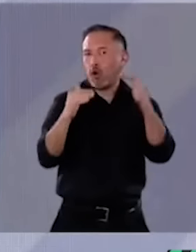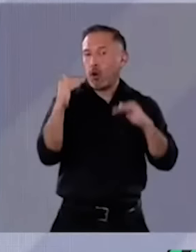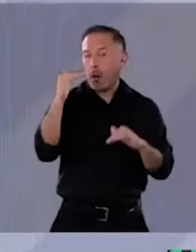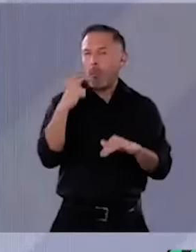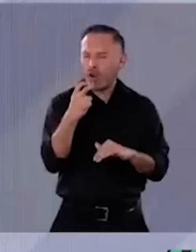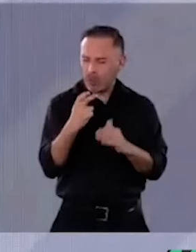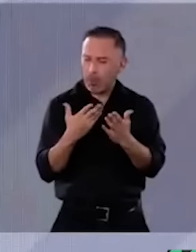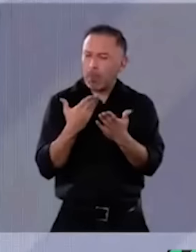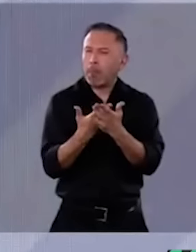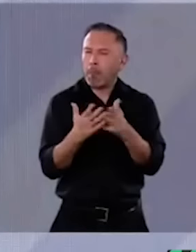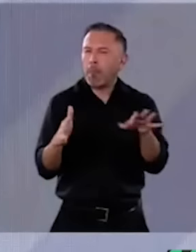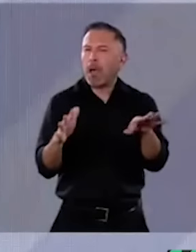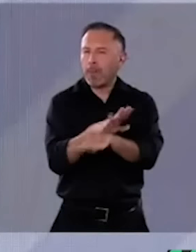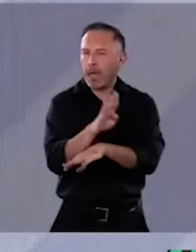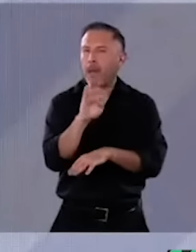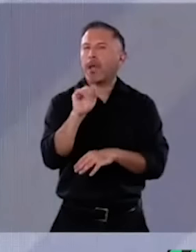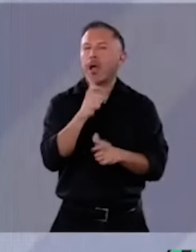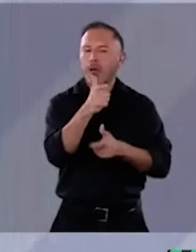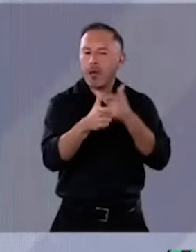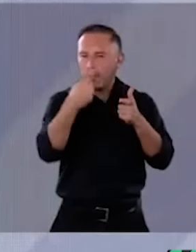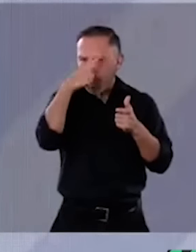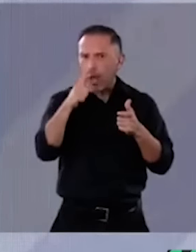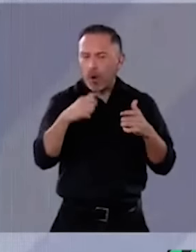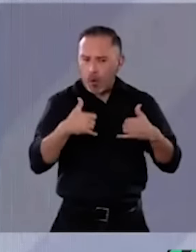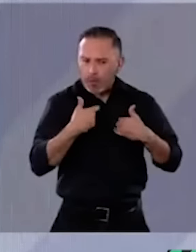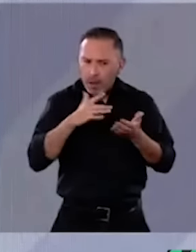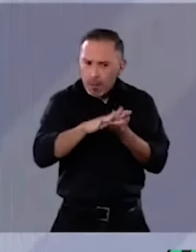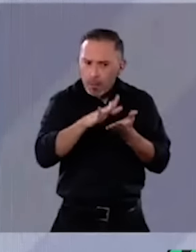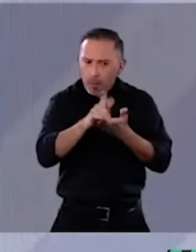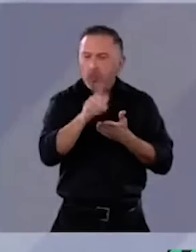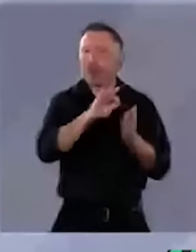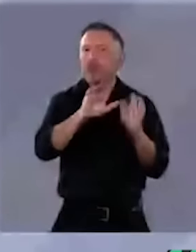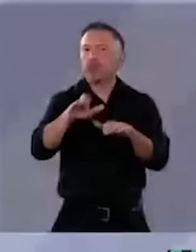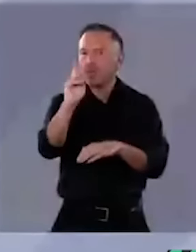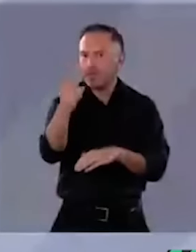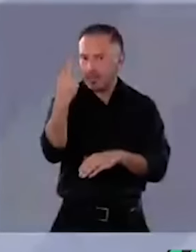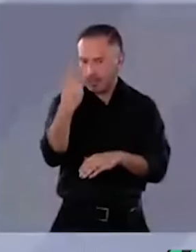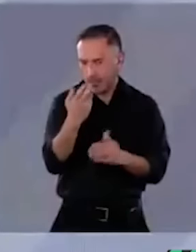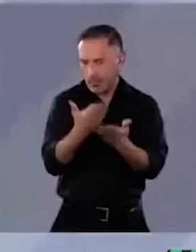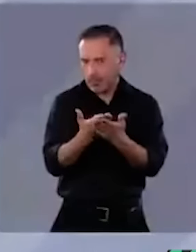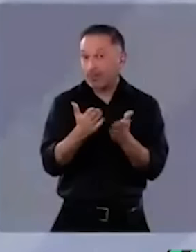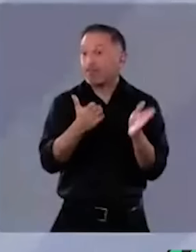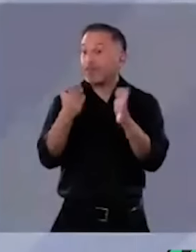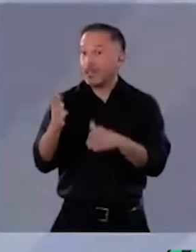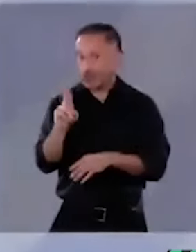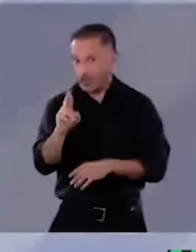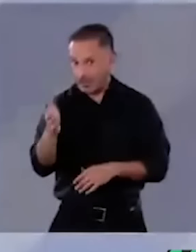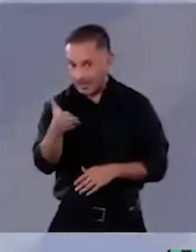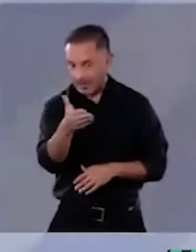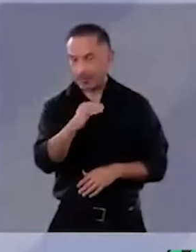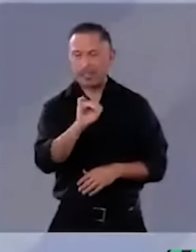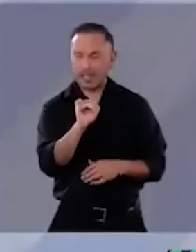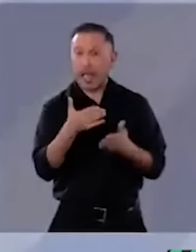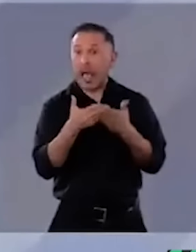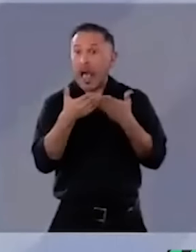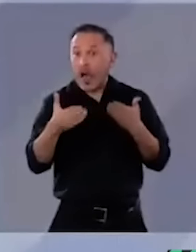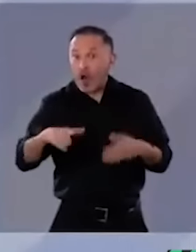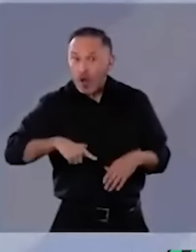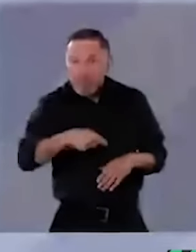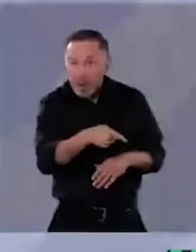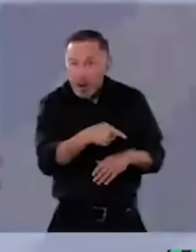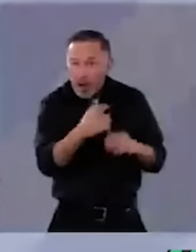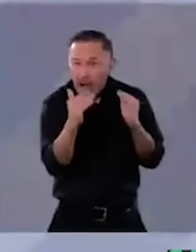1 millón de jóvenes a la universidad. ¿Alguien quiere participar? Xochitl, adelante. Sí, este es uno de los gobiernos que más abandonaron la vivienda. Es increíble lo que